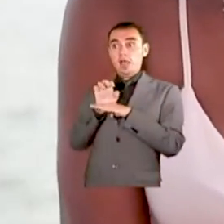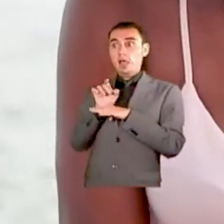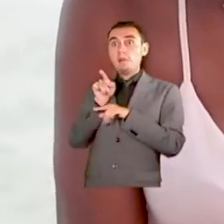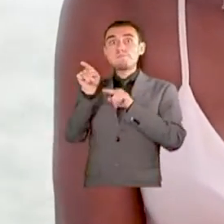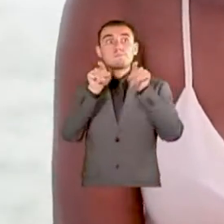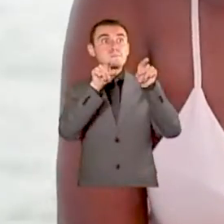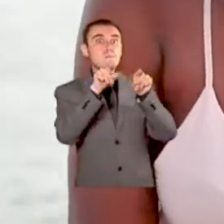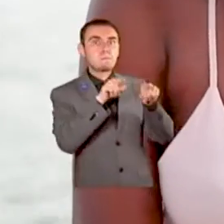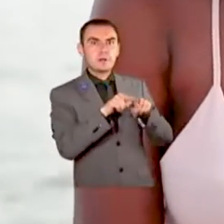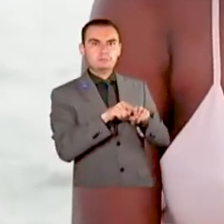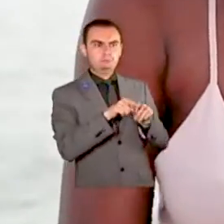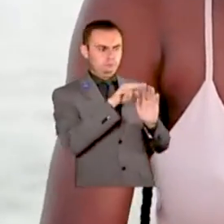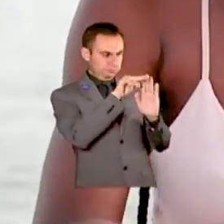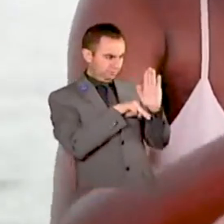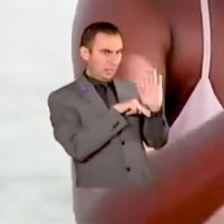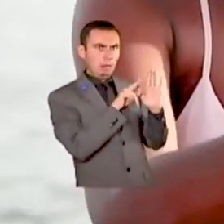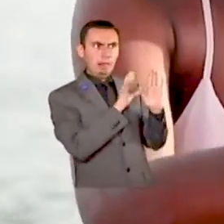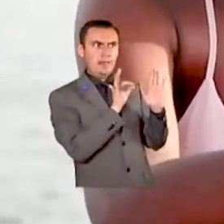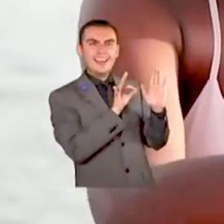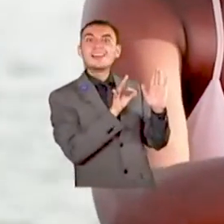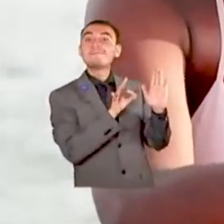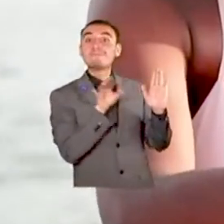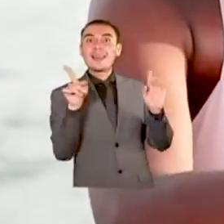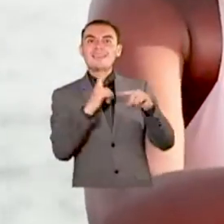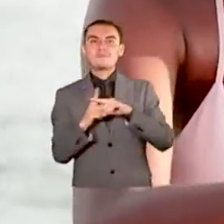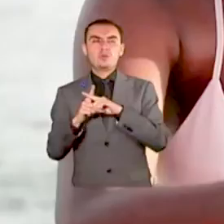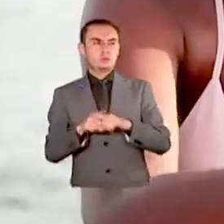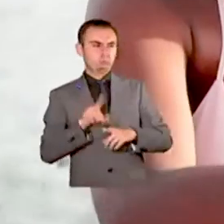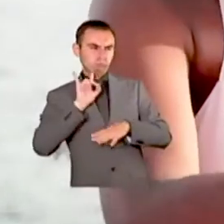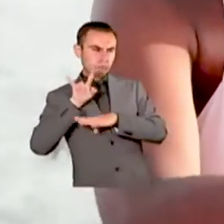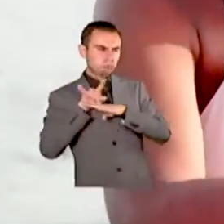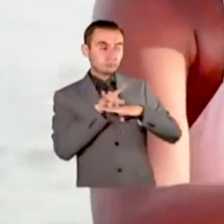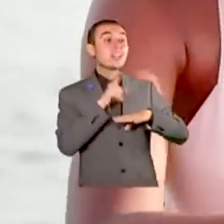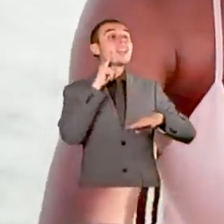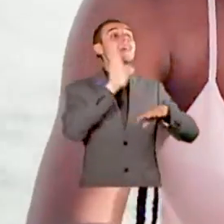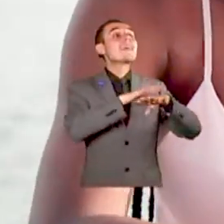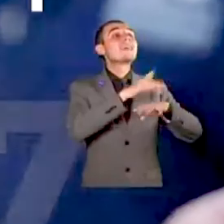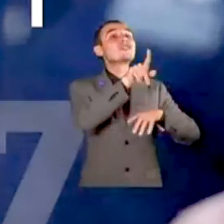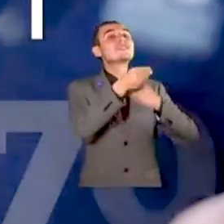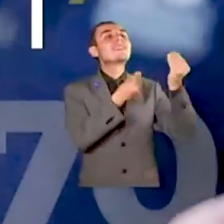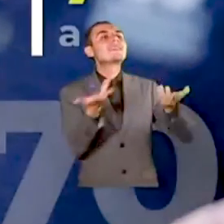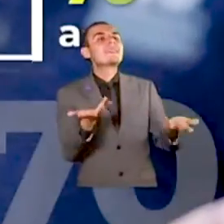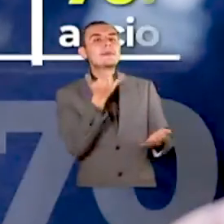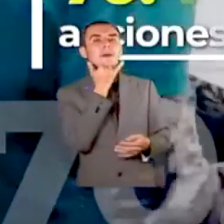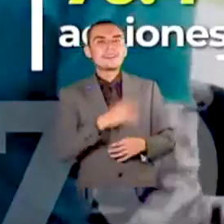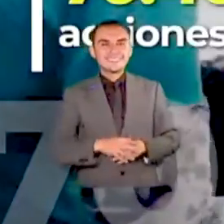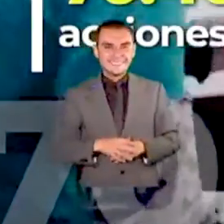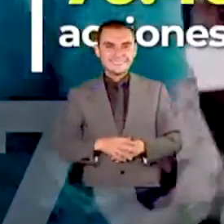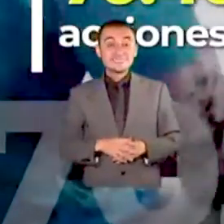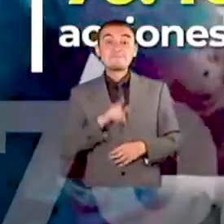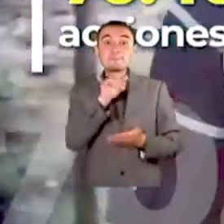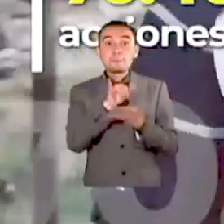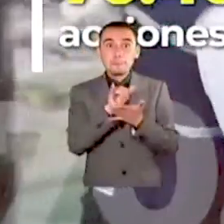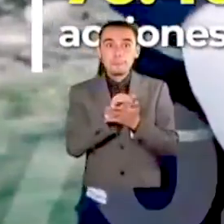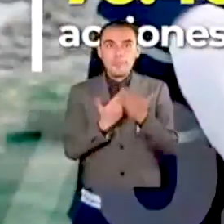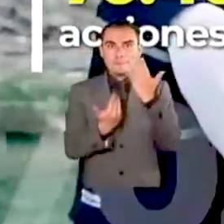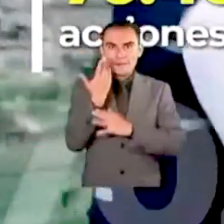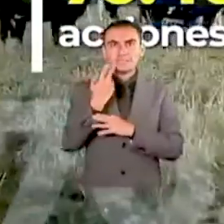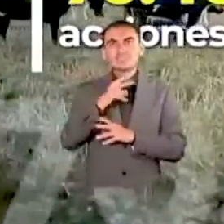cumplen. Ahí está la Procuraduría, muestre, esta es su obligación, ¿usted por qué no lo ha hecho? Asimismo,